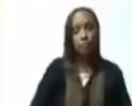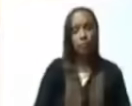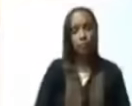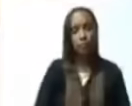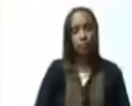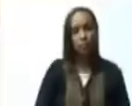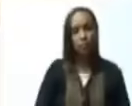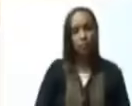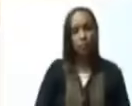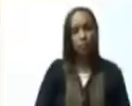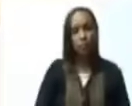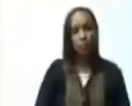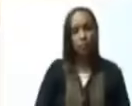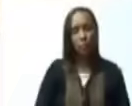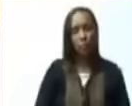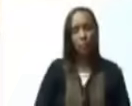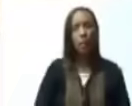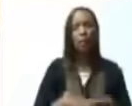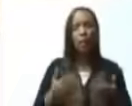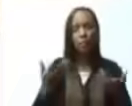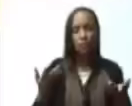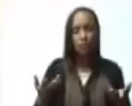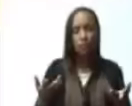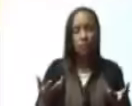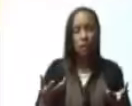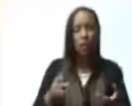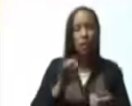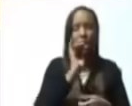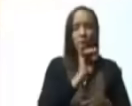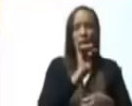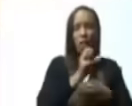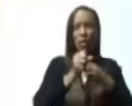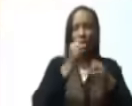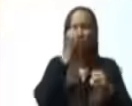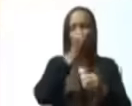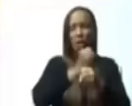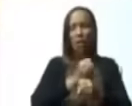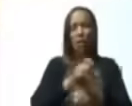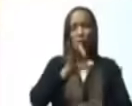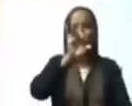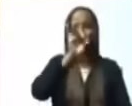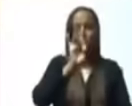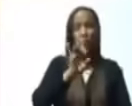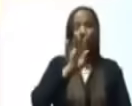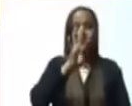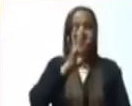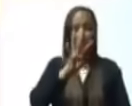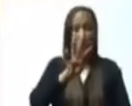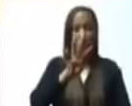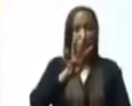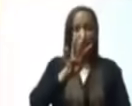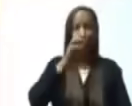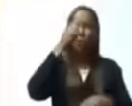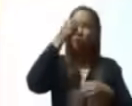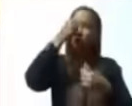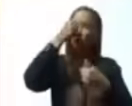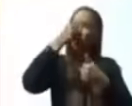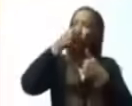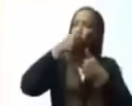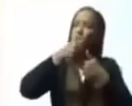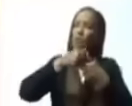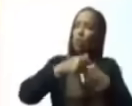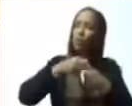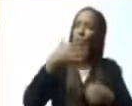vivimos en los barrios o muy pegados de los barrios ese 84 es de triste recordación en el